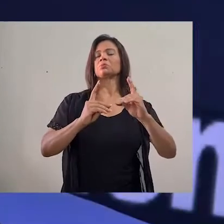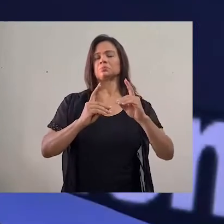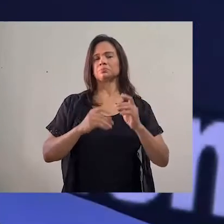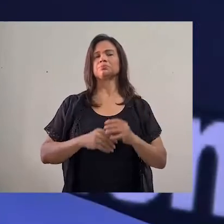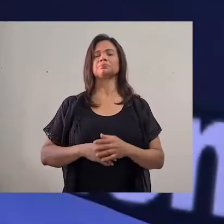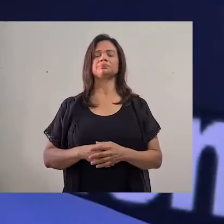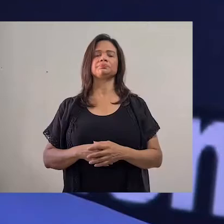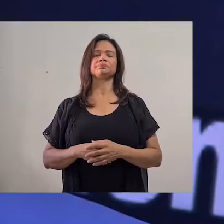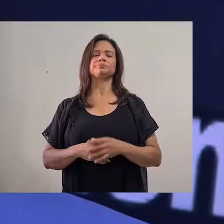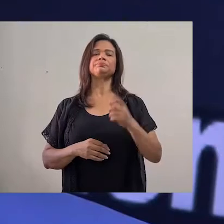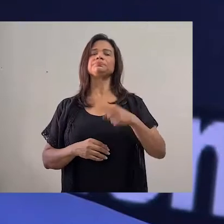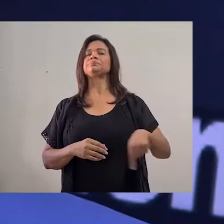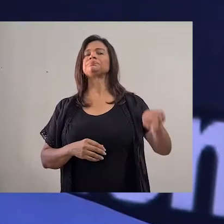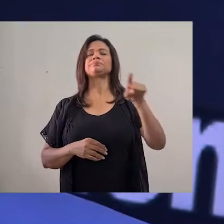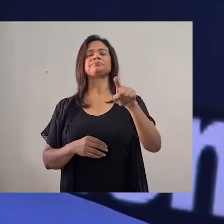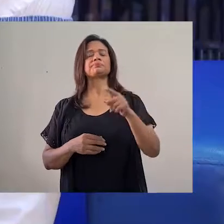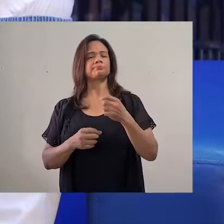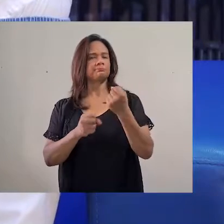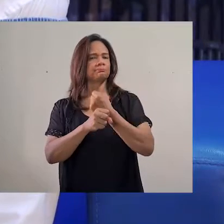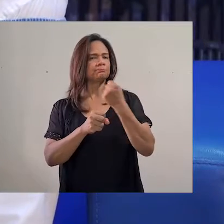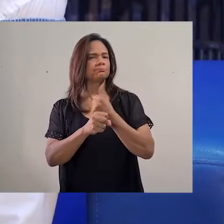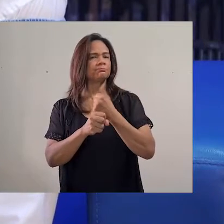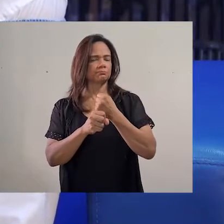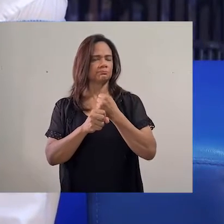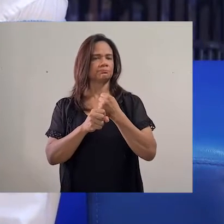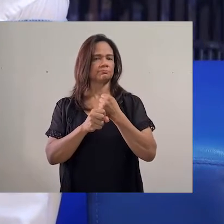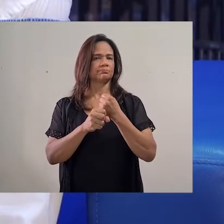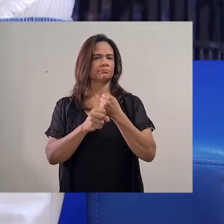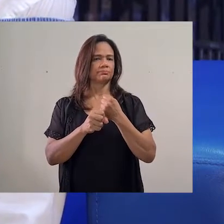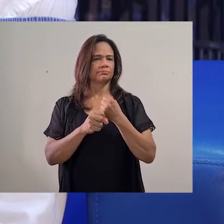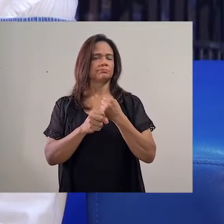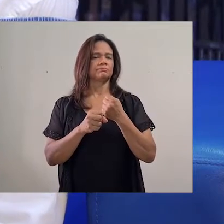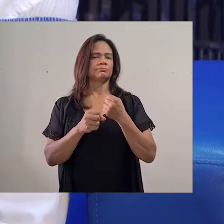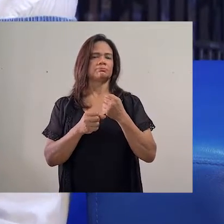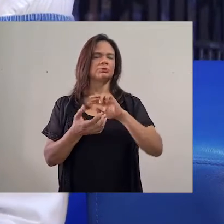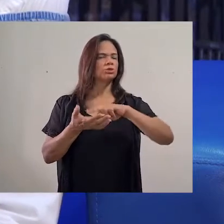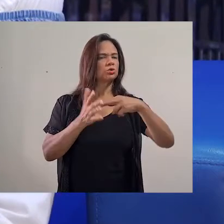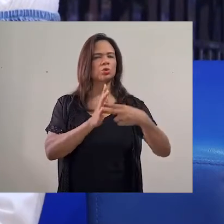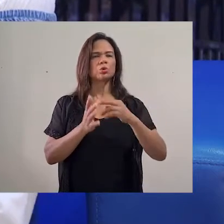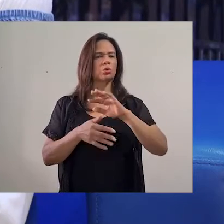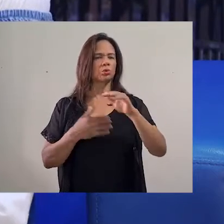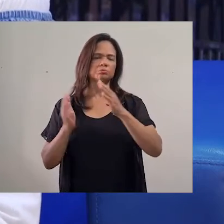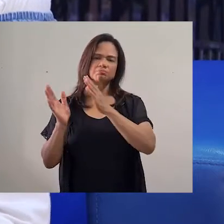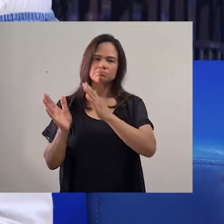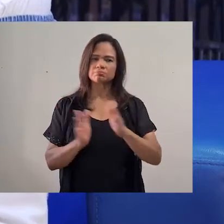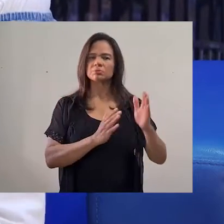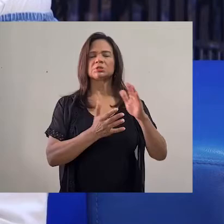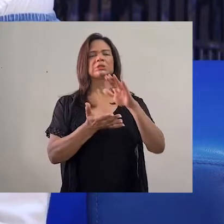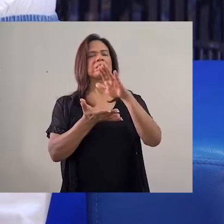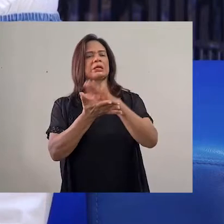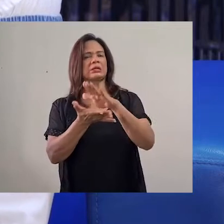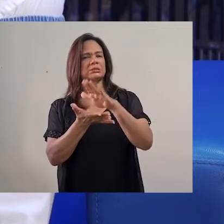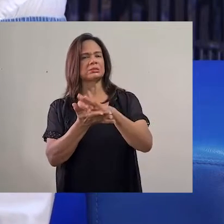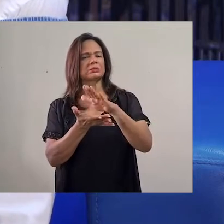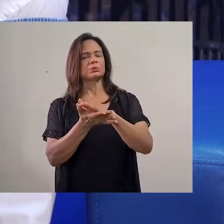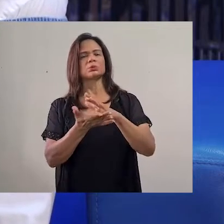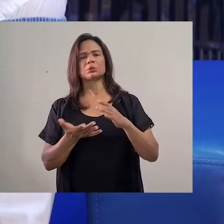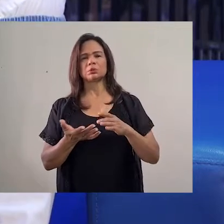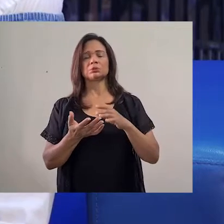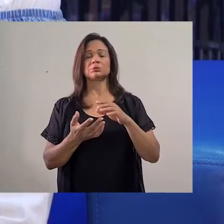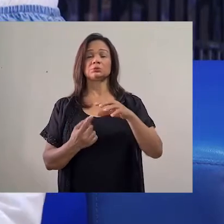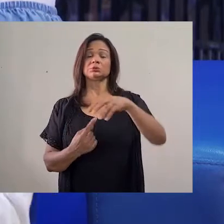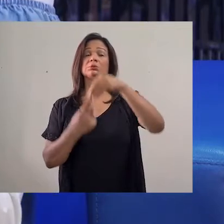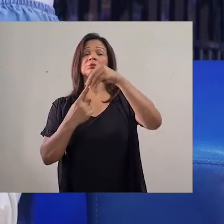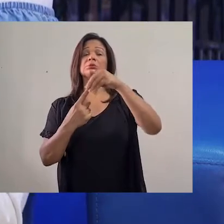apoyo educativo. Ustedes también han estado trabajando en todo lo que es pues preparar las